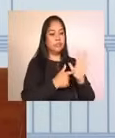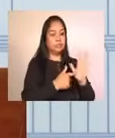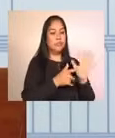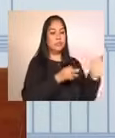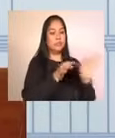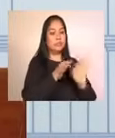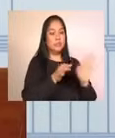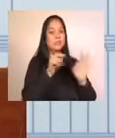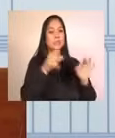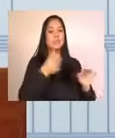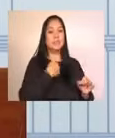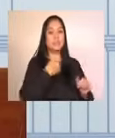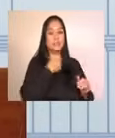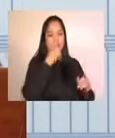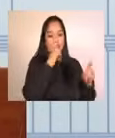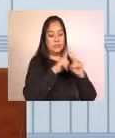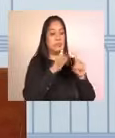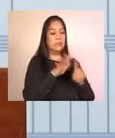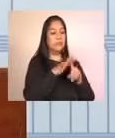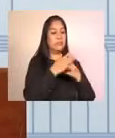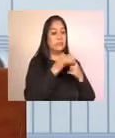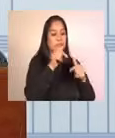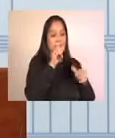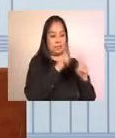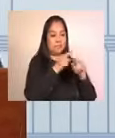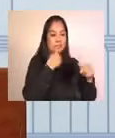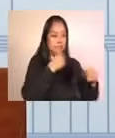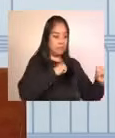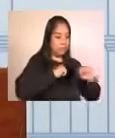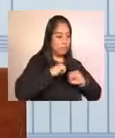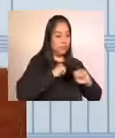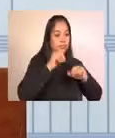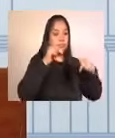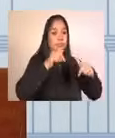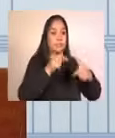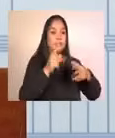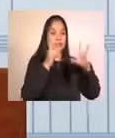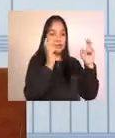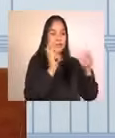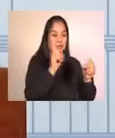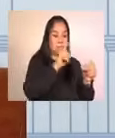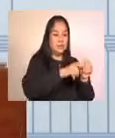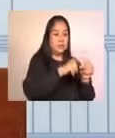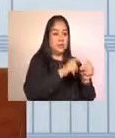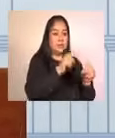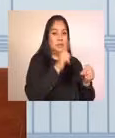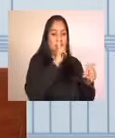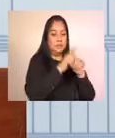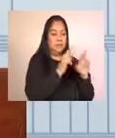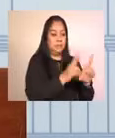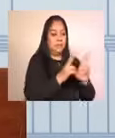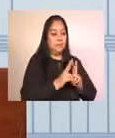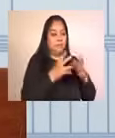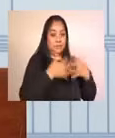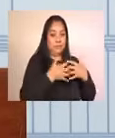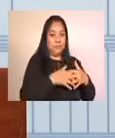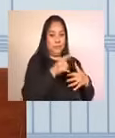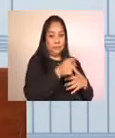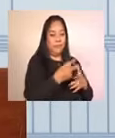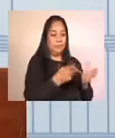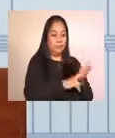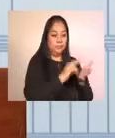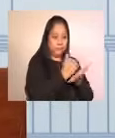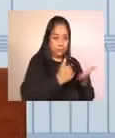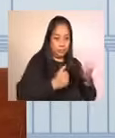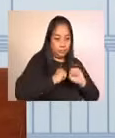en la situación de que, no obstante estos casos, quienes participan y reciben las adjudicaciones, al final pues terminan